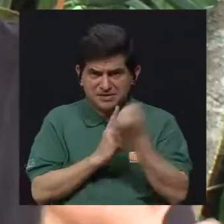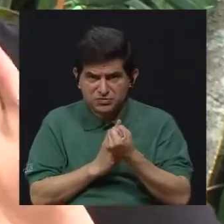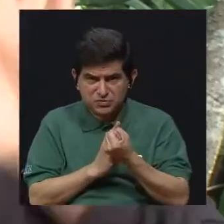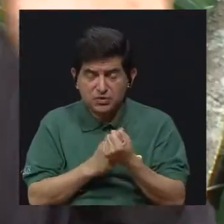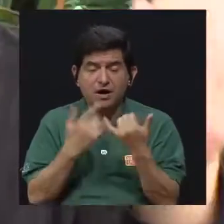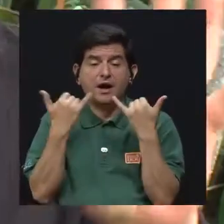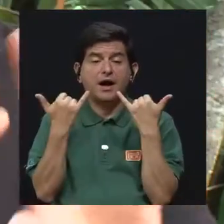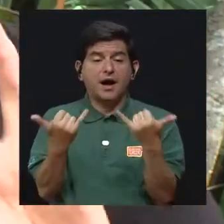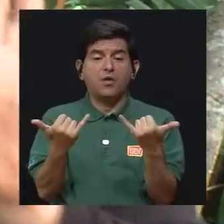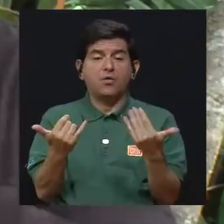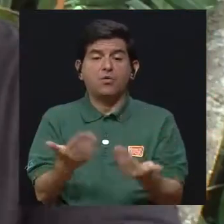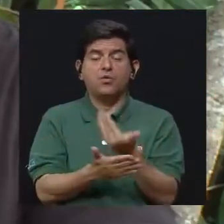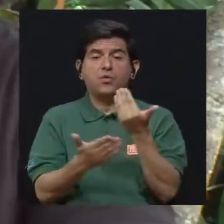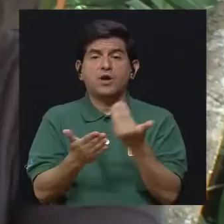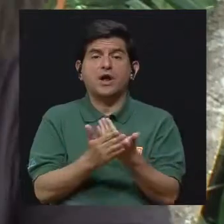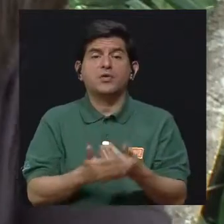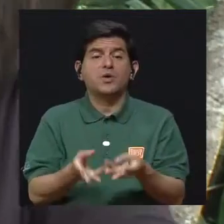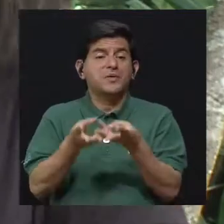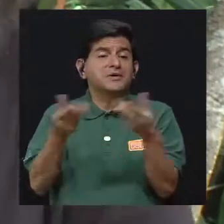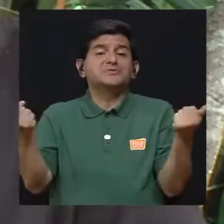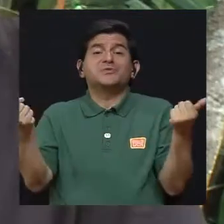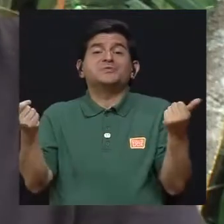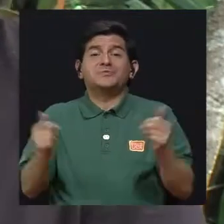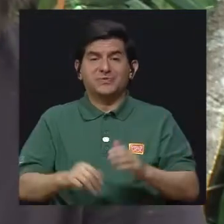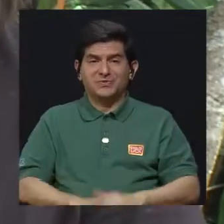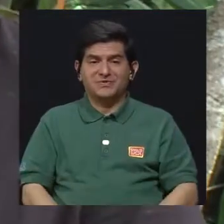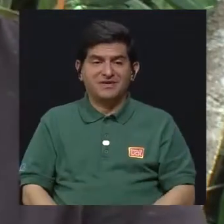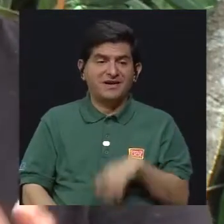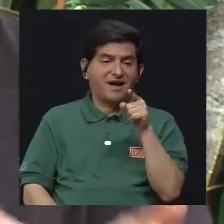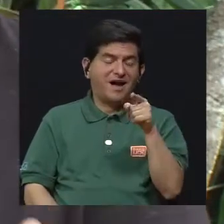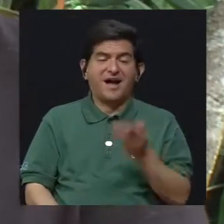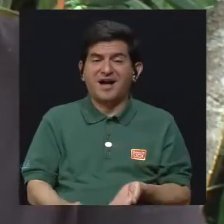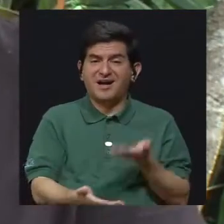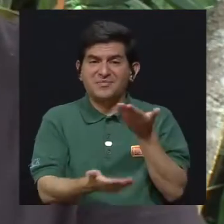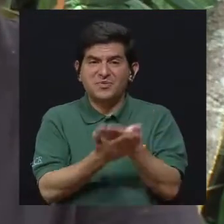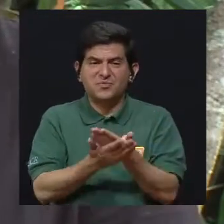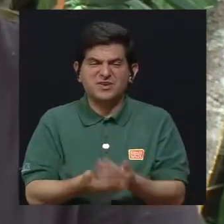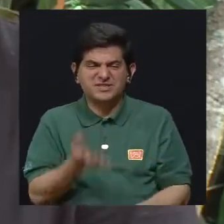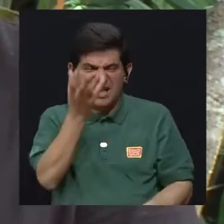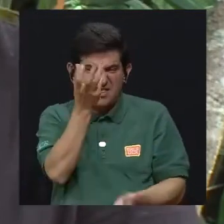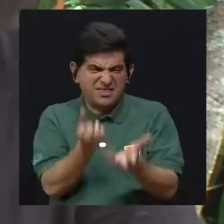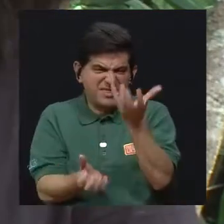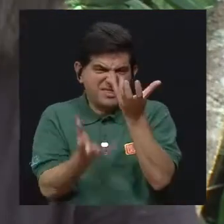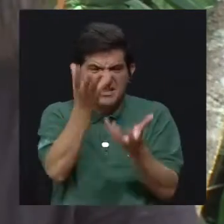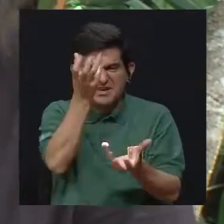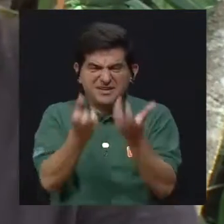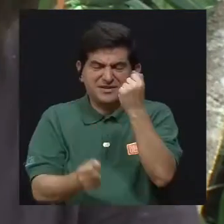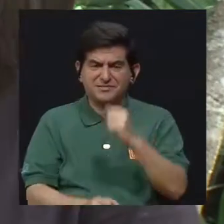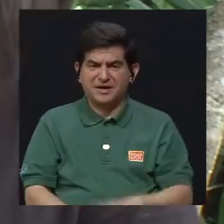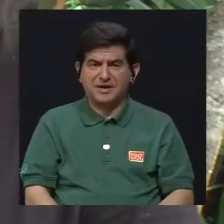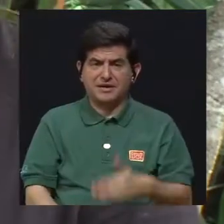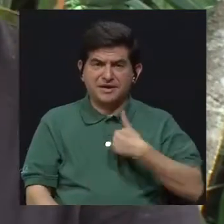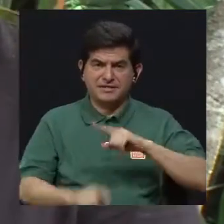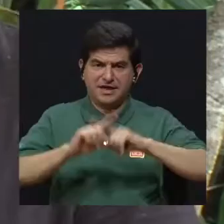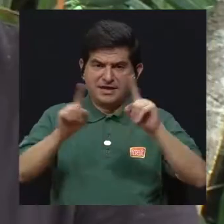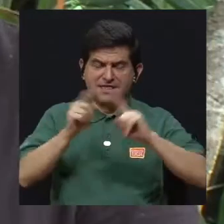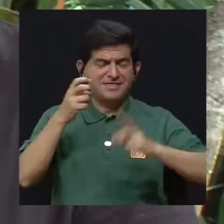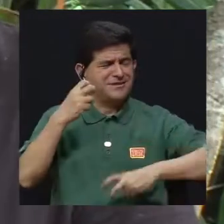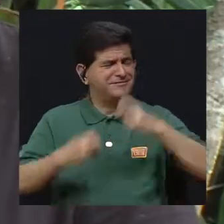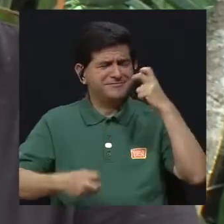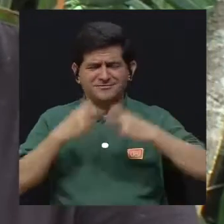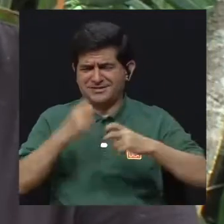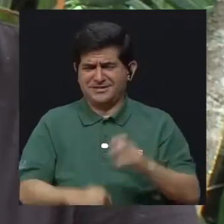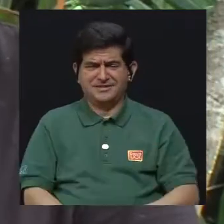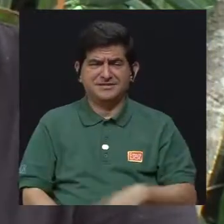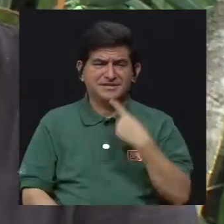condiciones. Ahora la nueva panacea es esta propuesta de incineración que tiene otro montón de